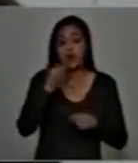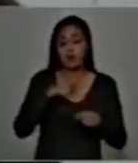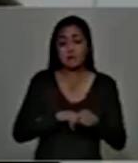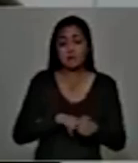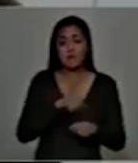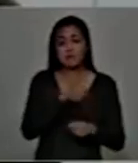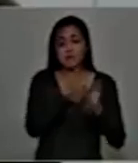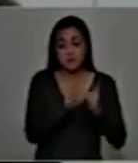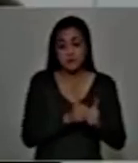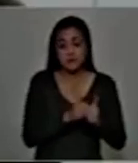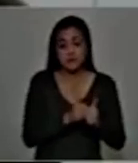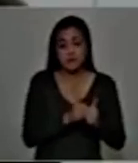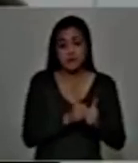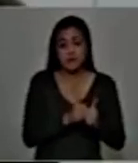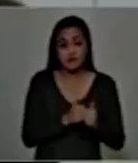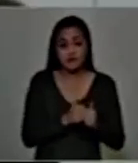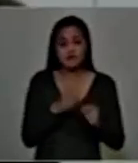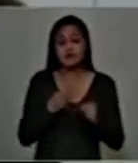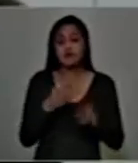el resguardo de ellos